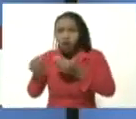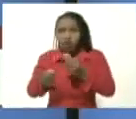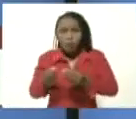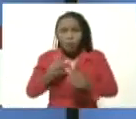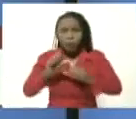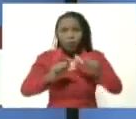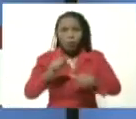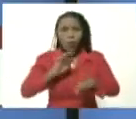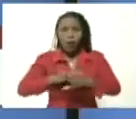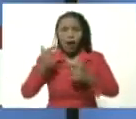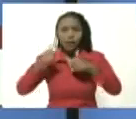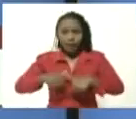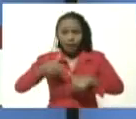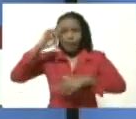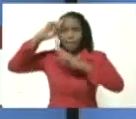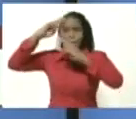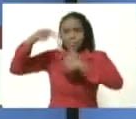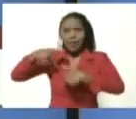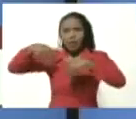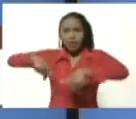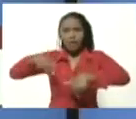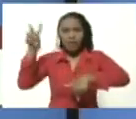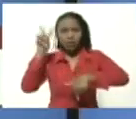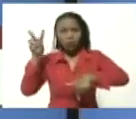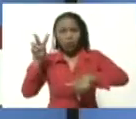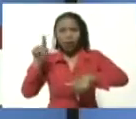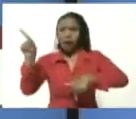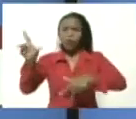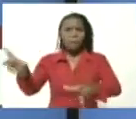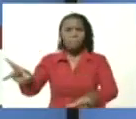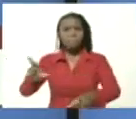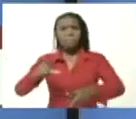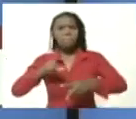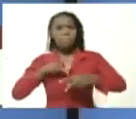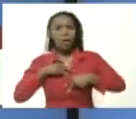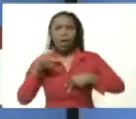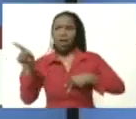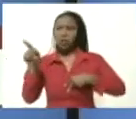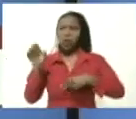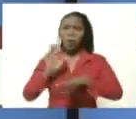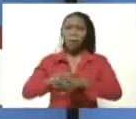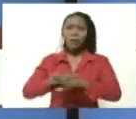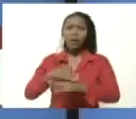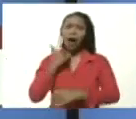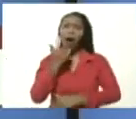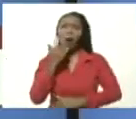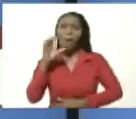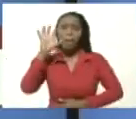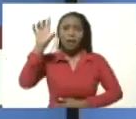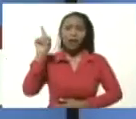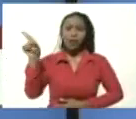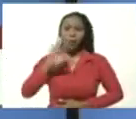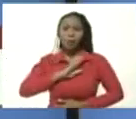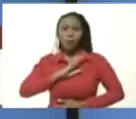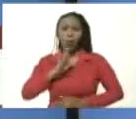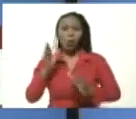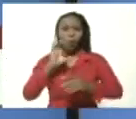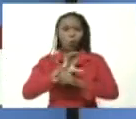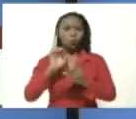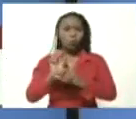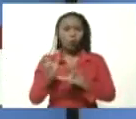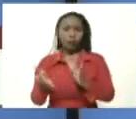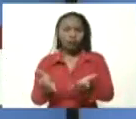para que respete aquí en Venezuela. Ellos no aceptan ninguno que eso ocurra en algún país de ellos. No